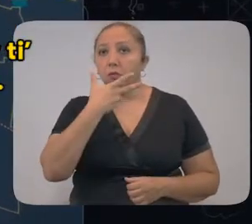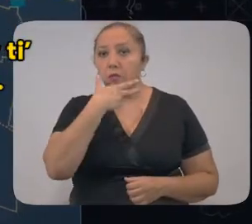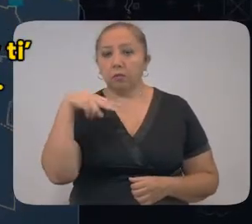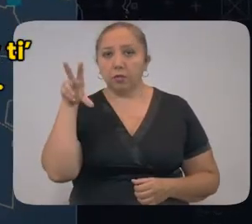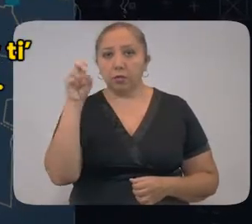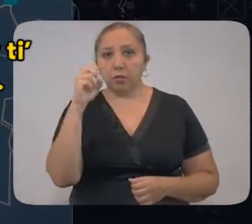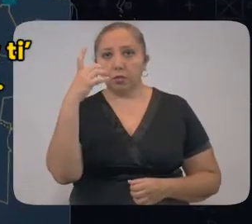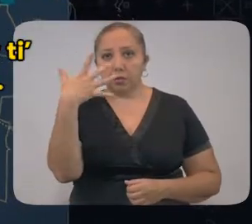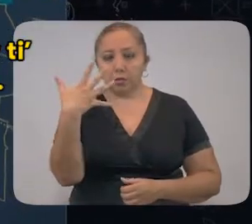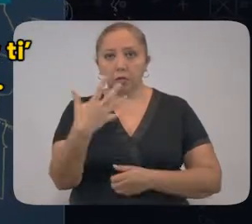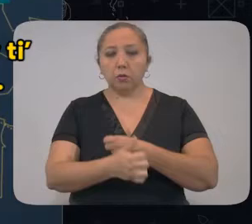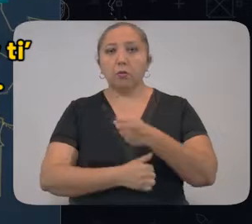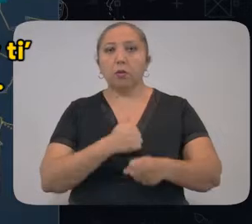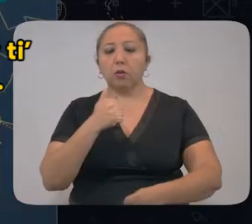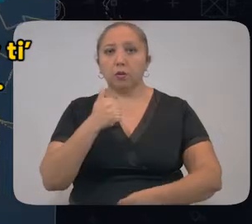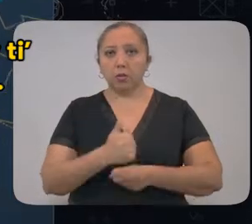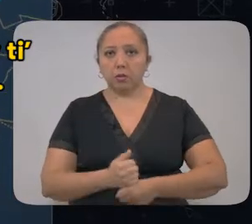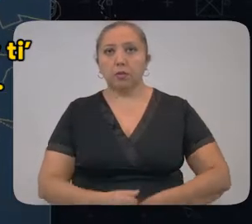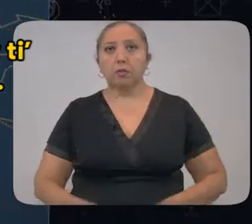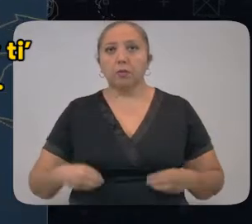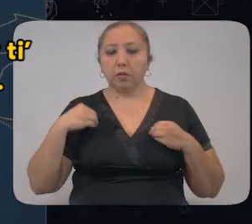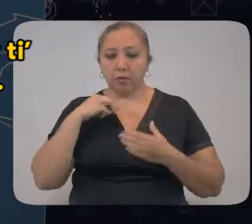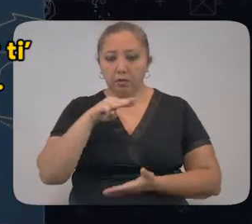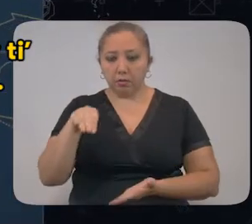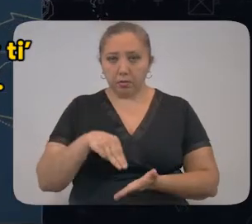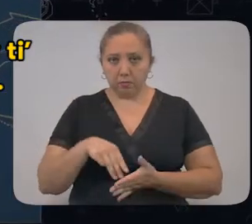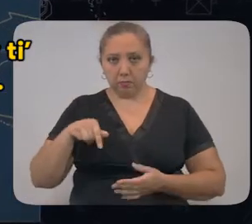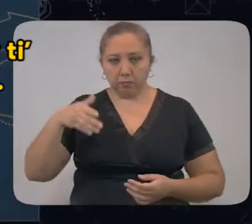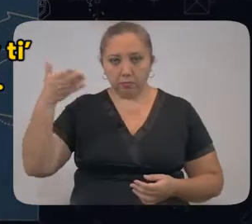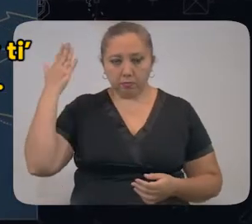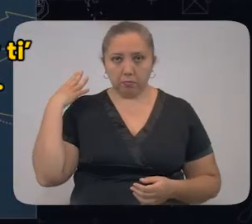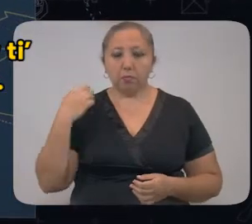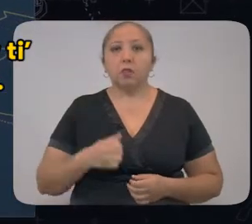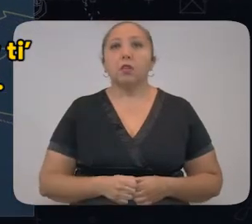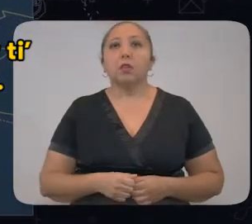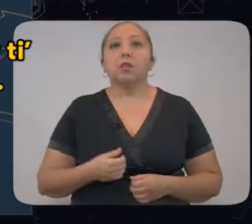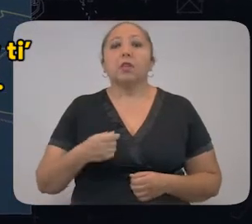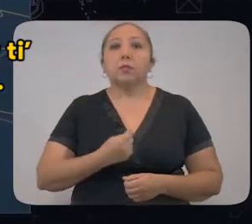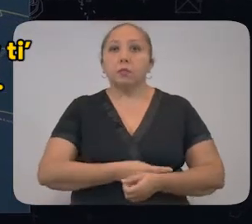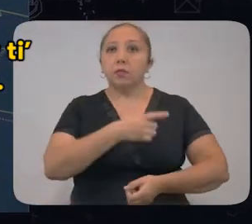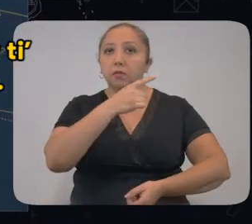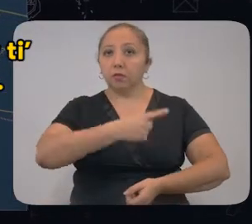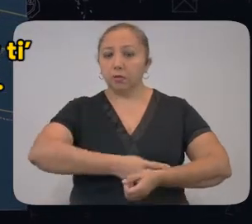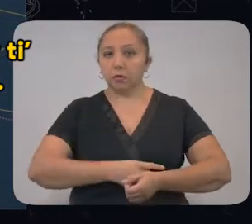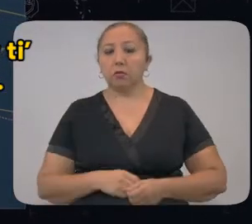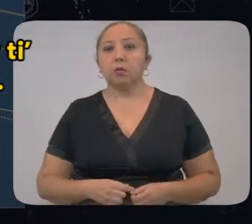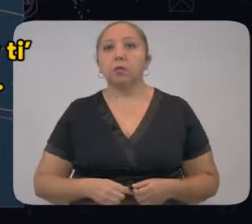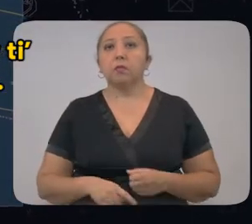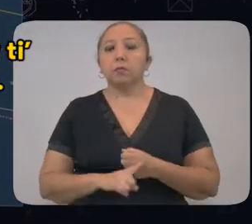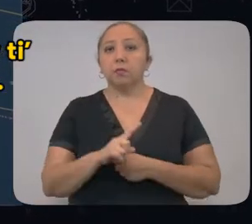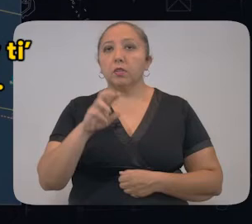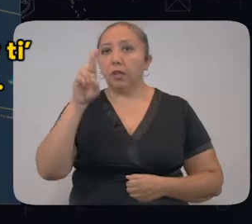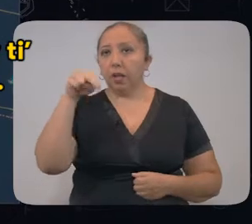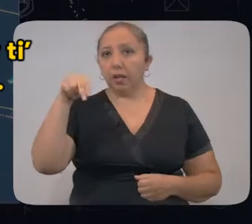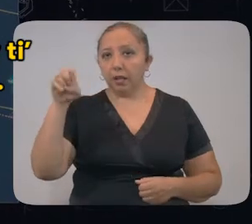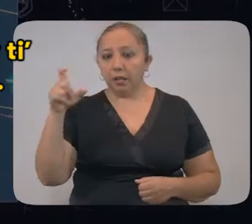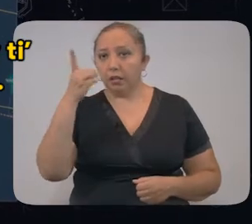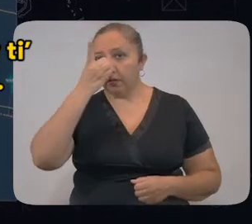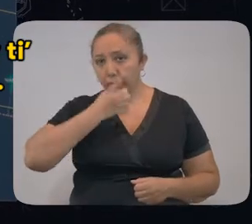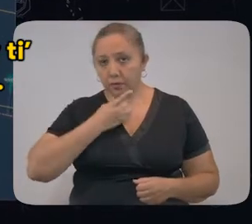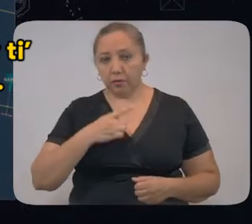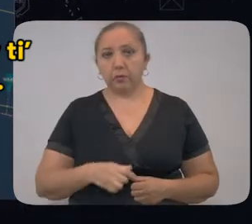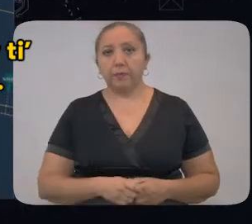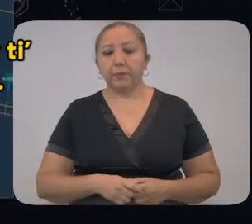de 35 años de edad, originario y residente de Mérida, con antecedentes médicos de hipertensión, insuficiencia renal crónica y